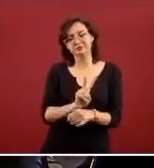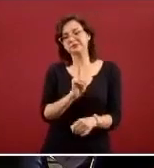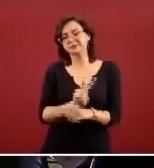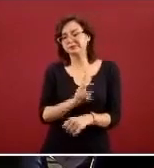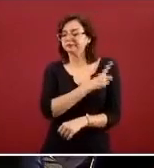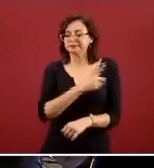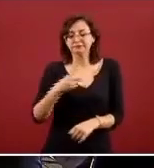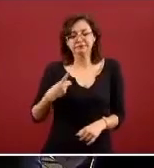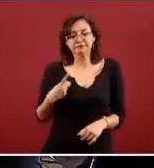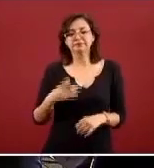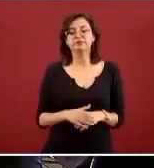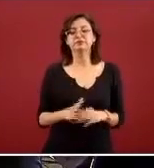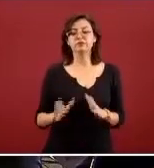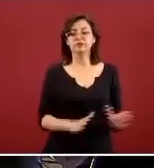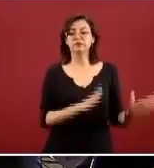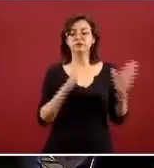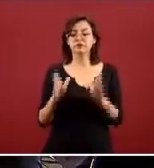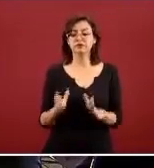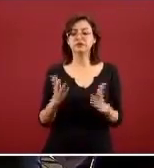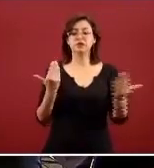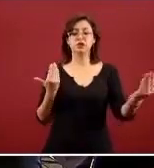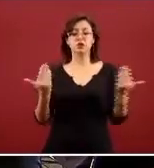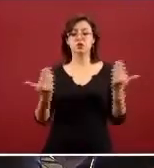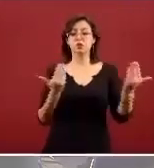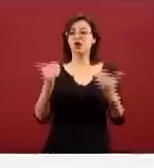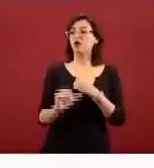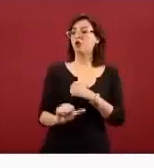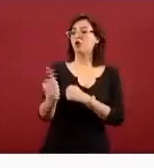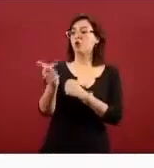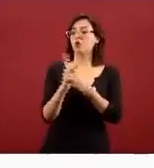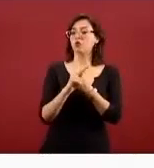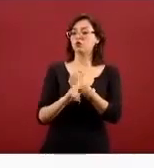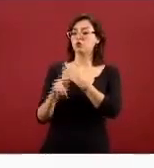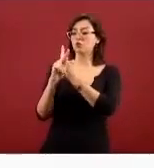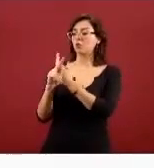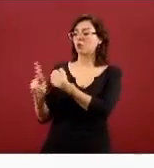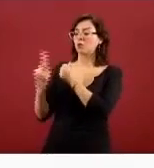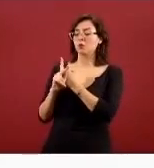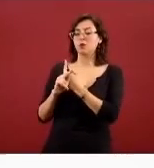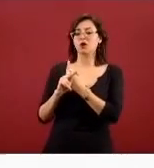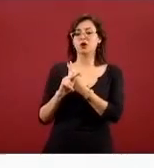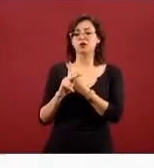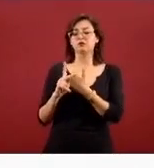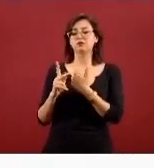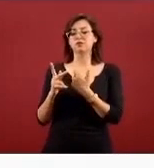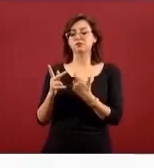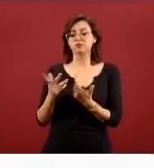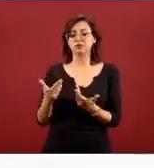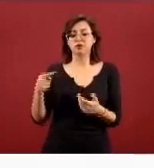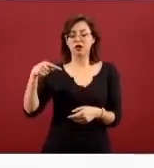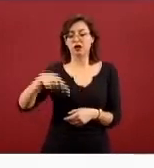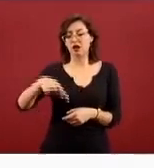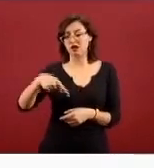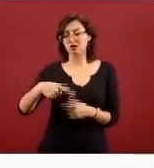esta curva, pero ahora cómo se compara en relación a lo que se ha dado en el comportamiento de otros países. Una gráfica que se ha